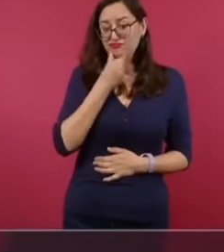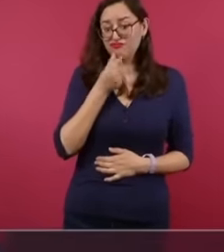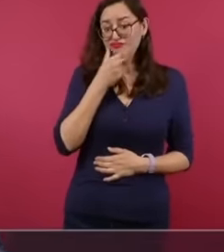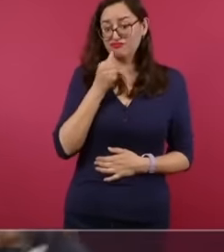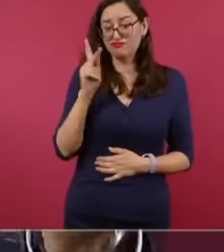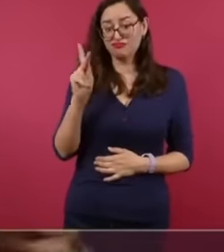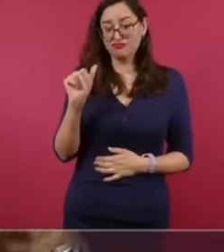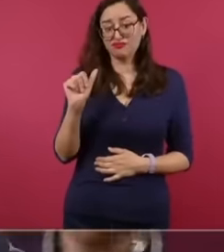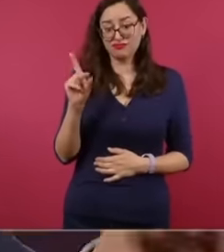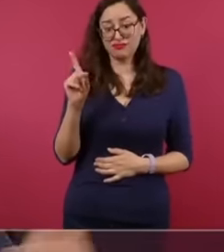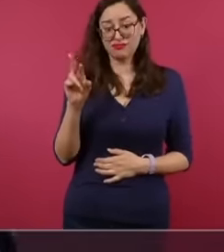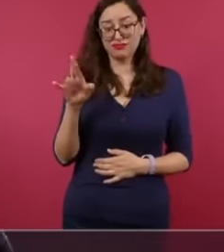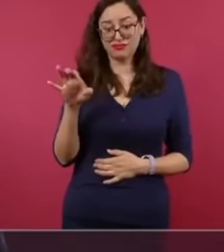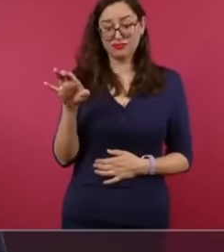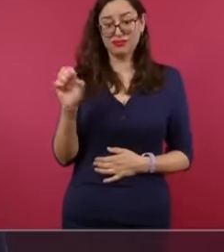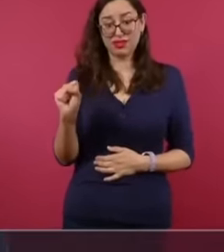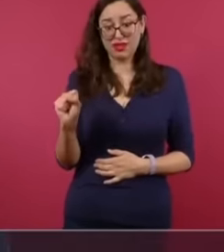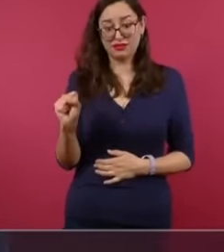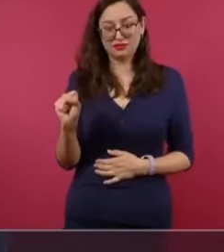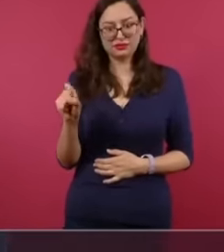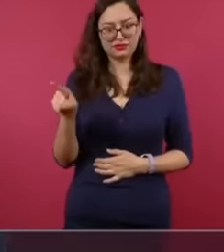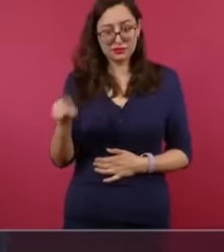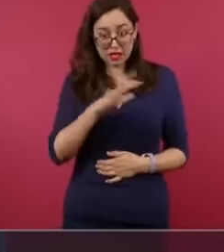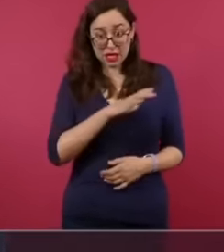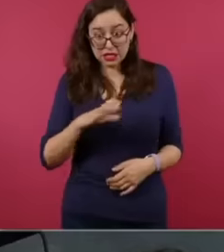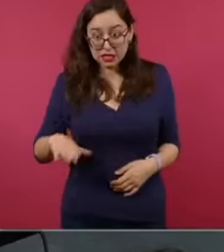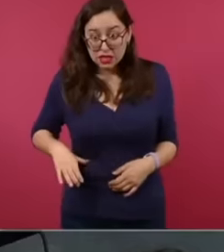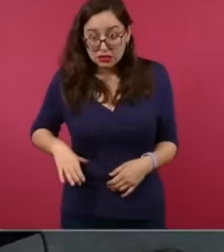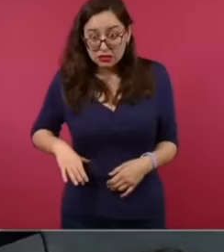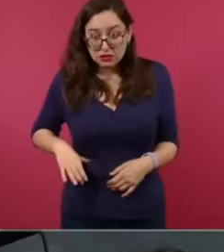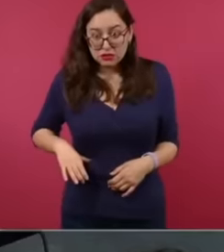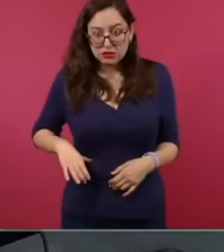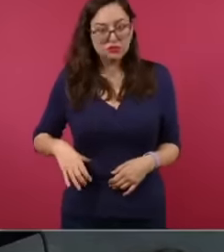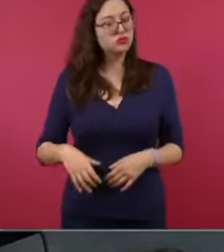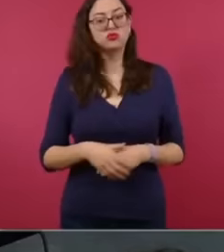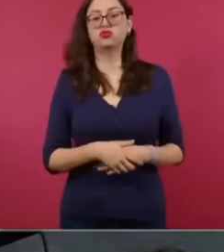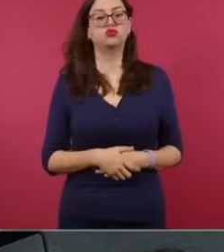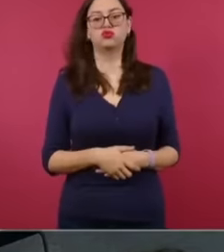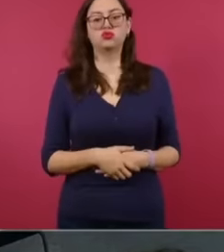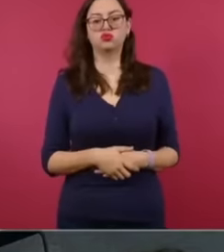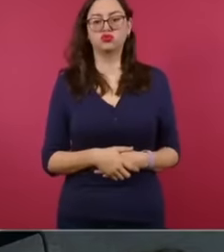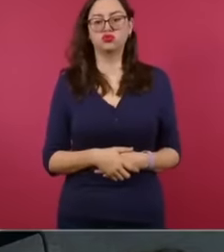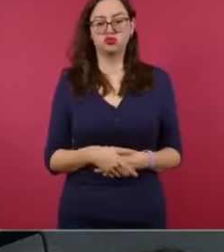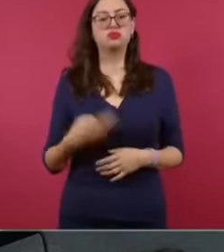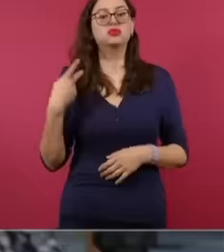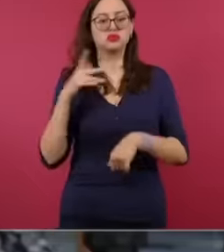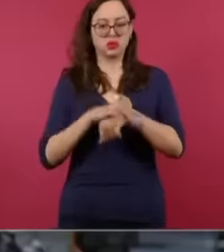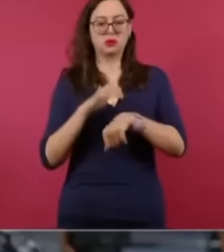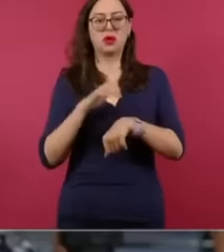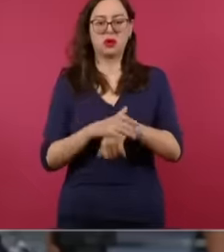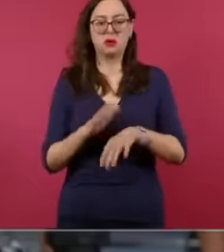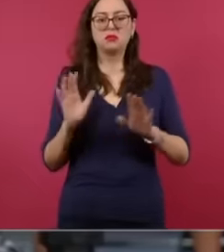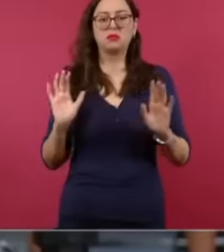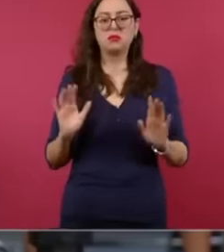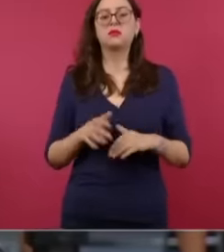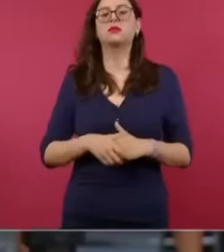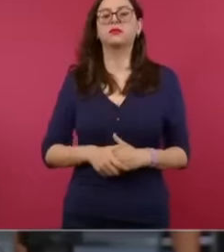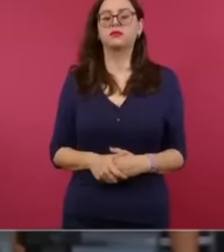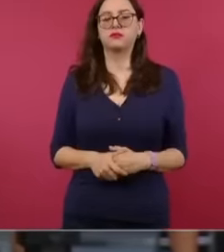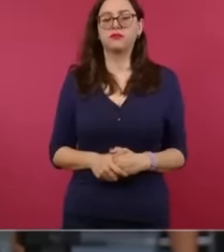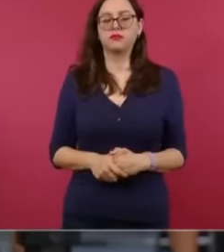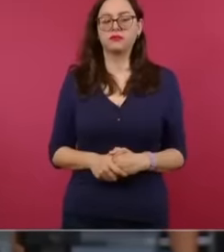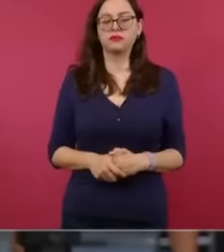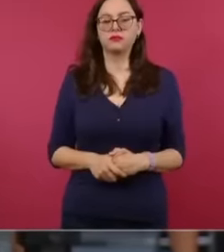Padres, y eso sí lo podemos decir porque no es candidato, ¿verdad? No, pero tiene todos sus amigos, sí, Célida, entonces, sí, de Ana Karina Barrera,